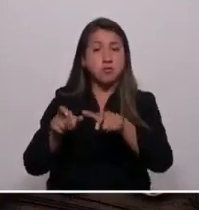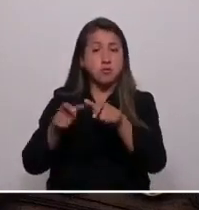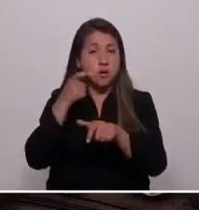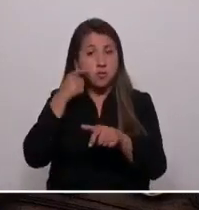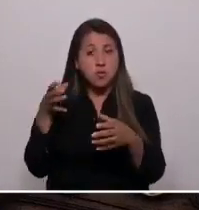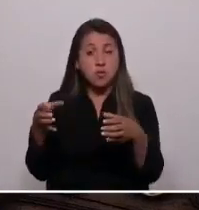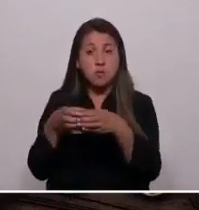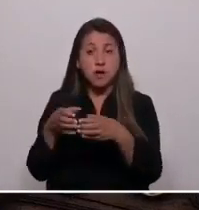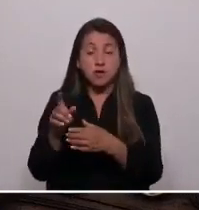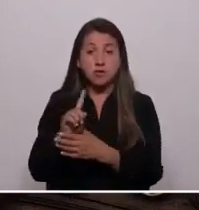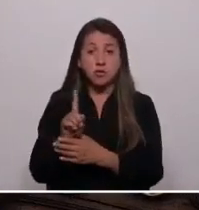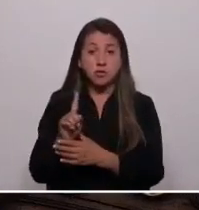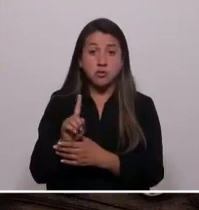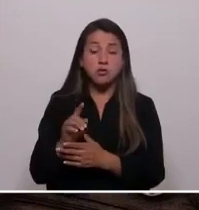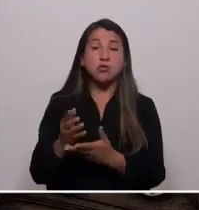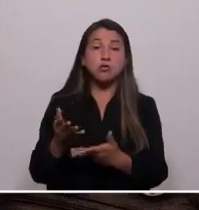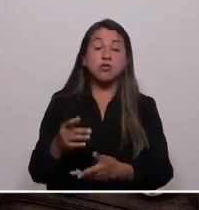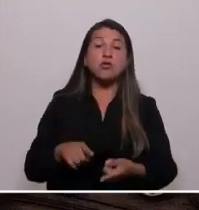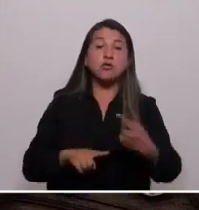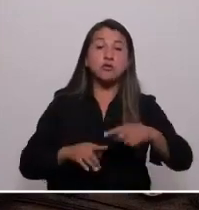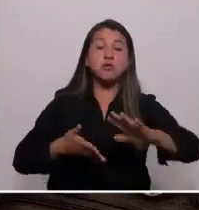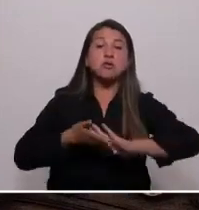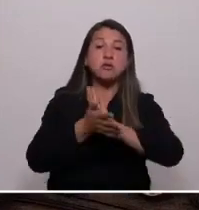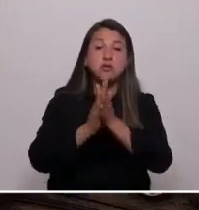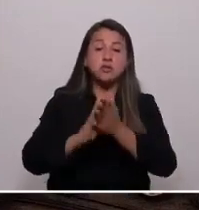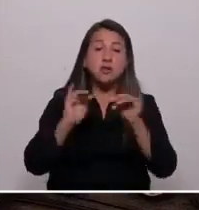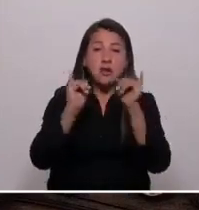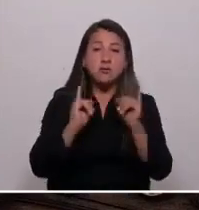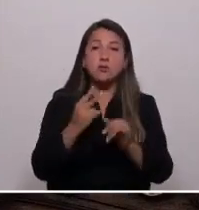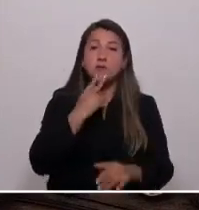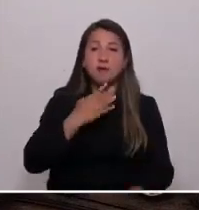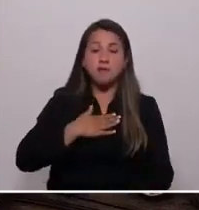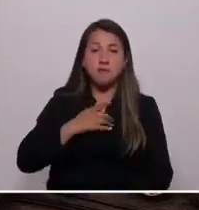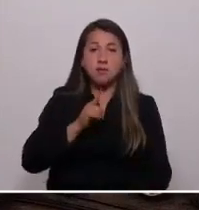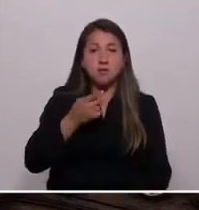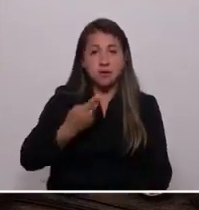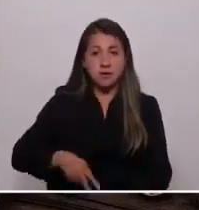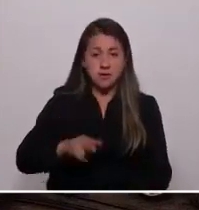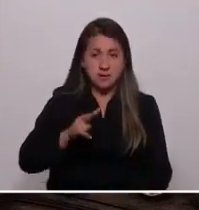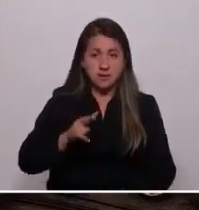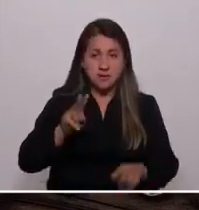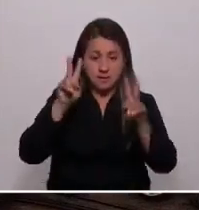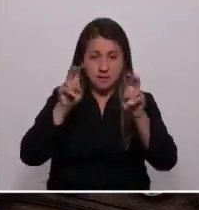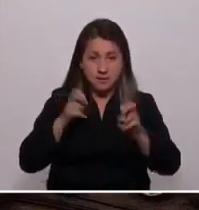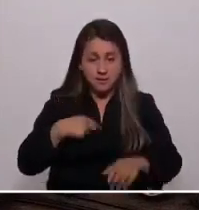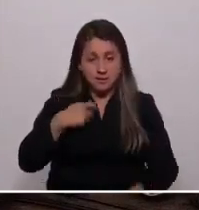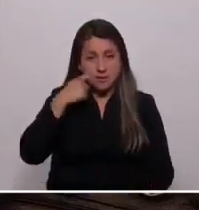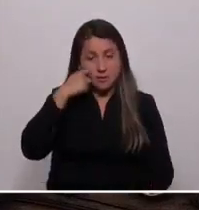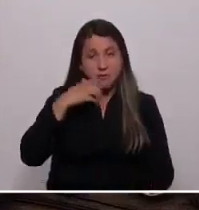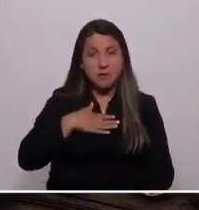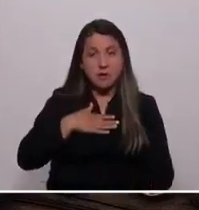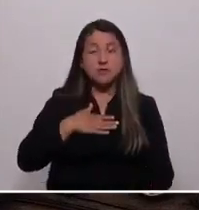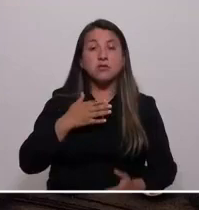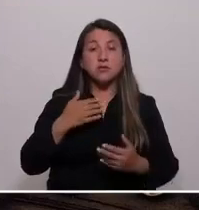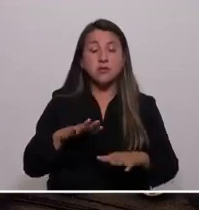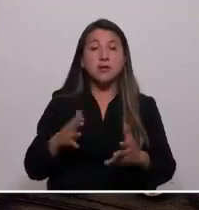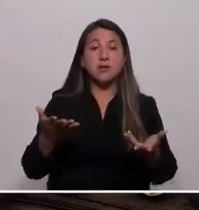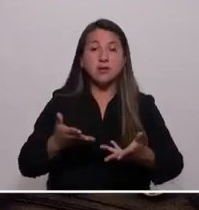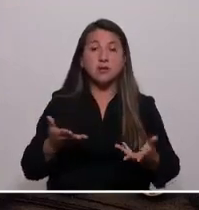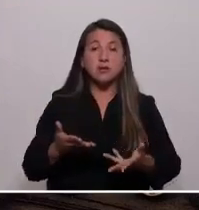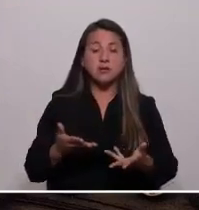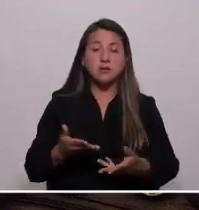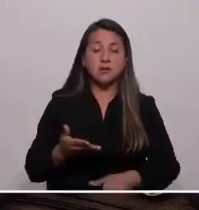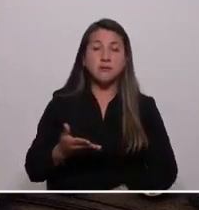sin distinción sino también todas las formas vivas que no pertenecen a la especie humana abogamos entonces por la de